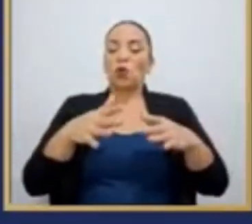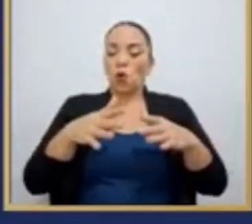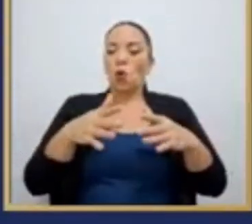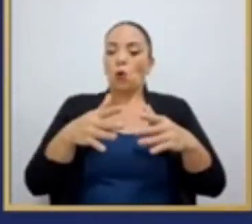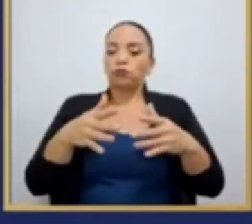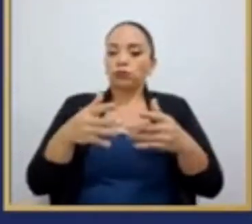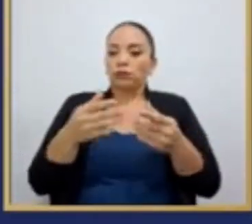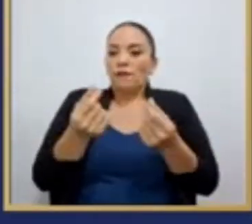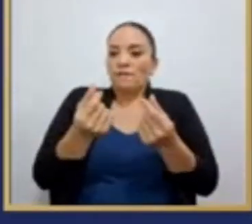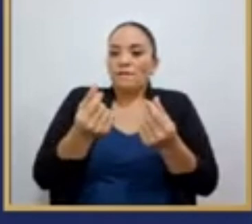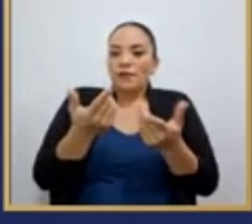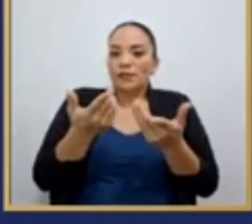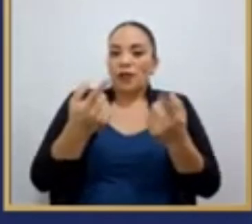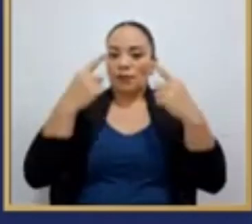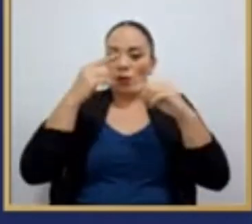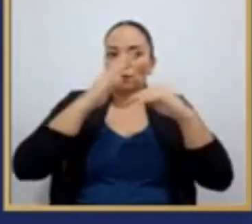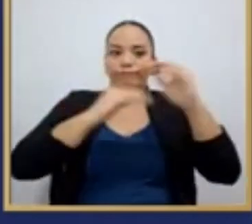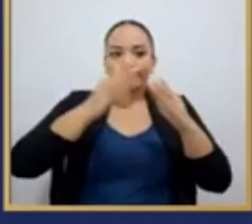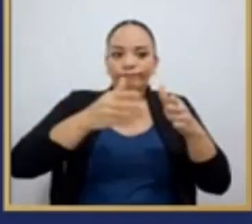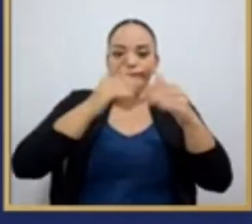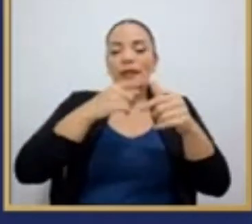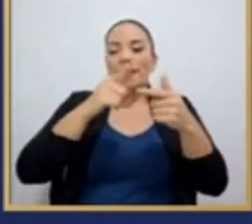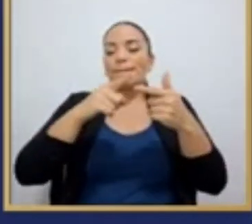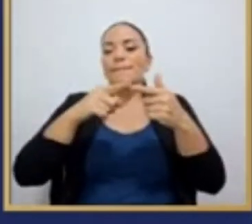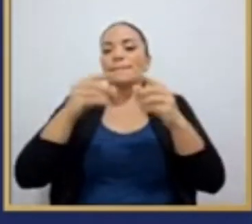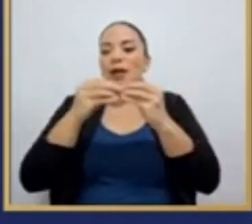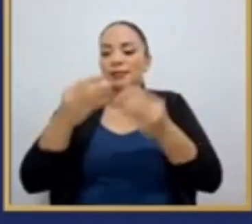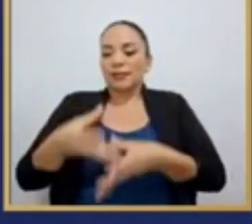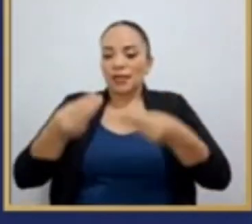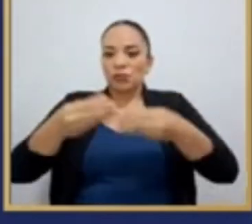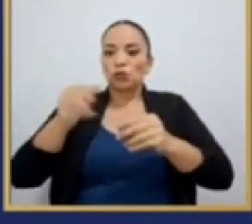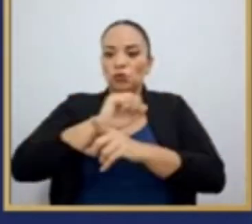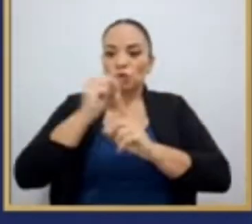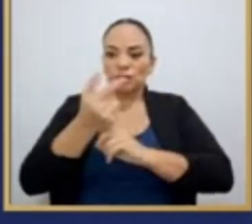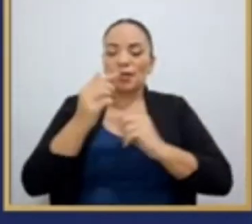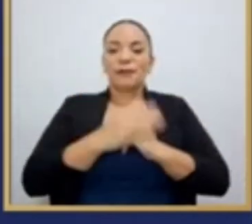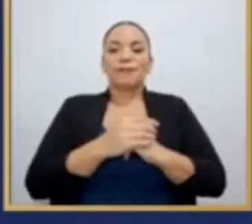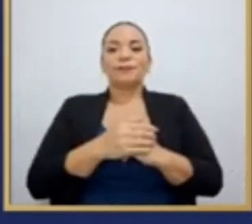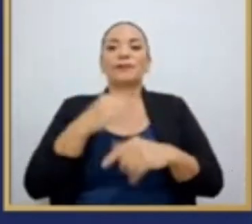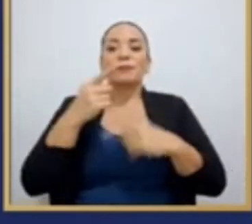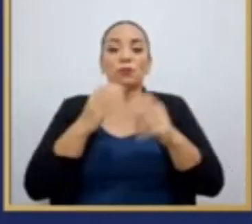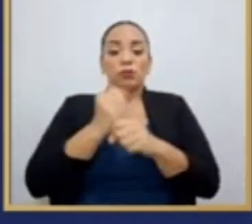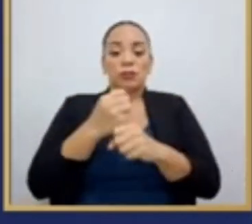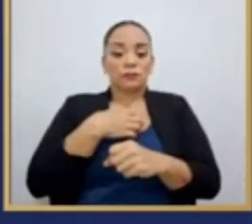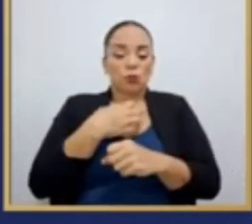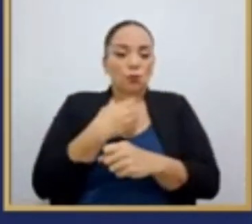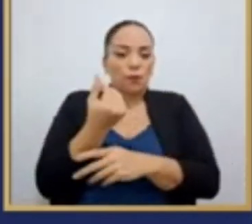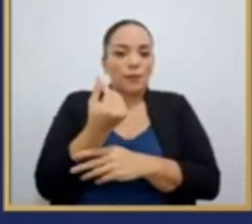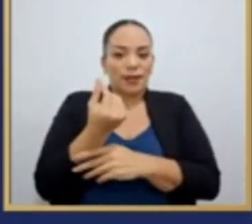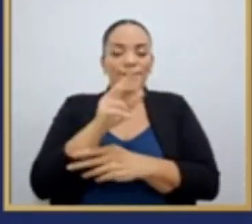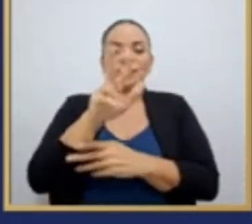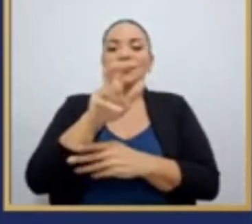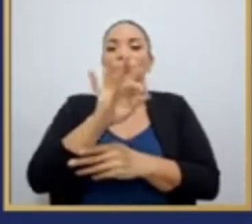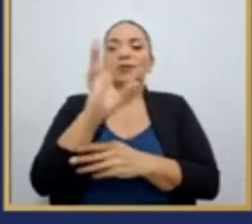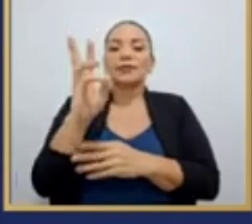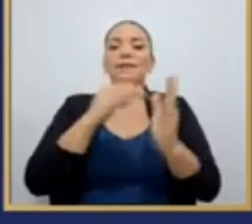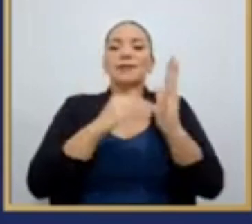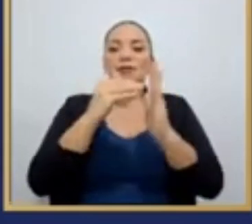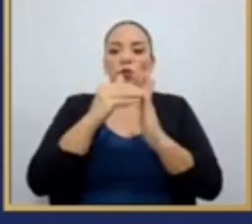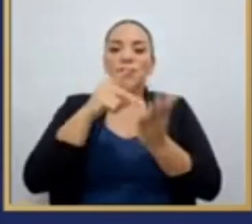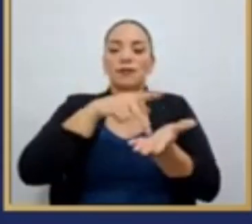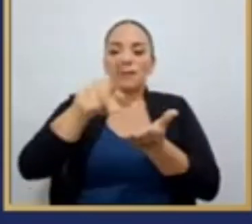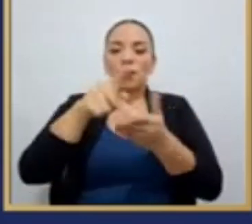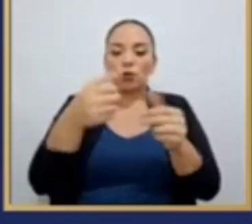de infraestructura, para dar más gasto social. Lo haremos con recursos propios, 396 millones para el pago de